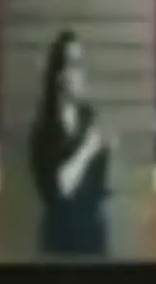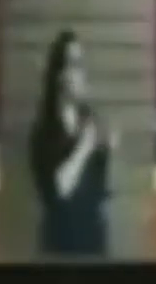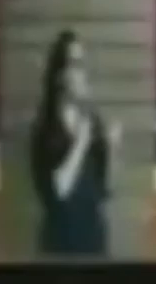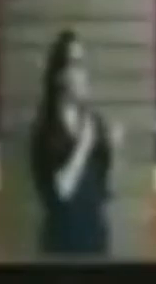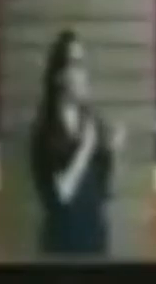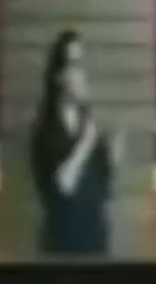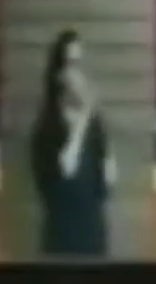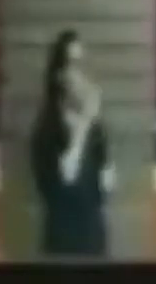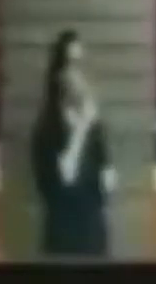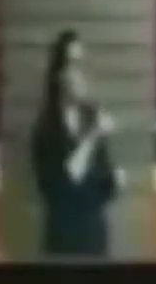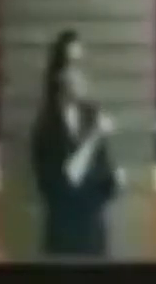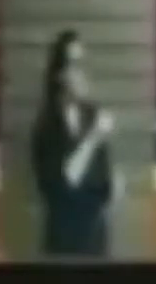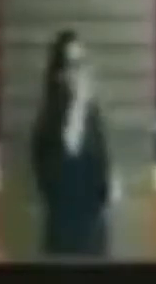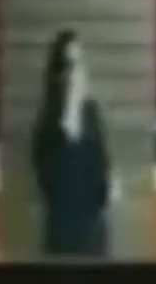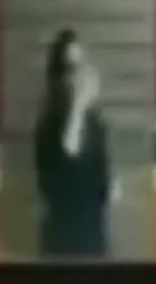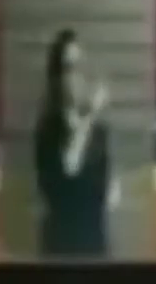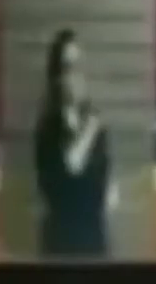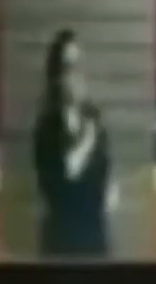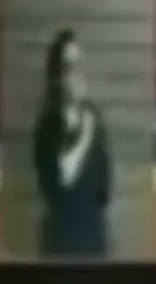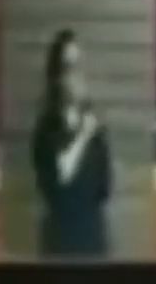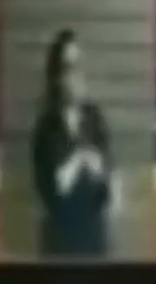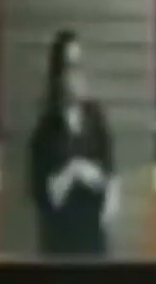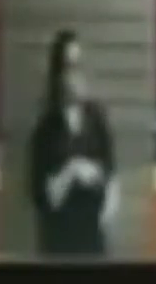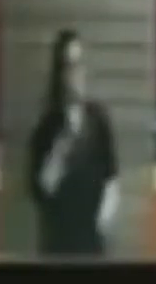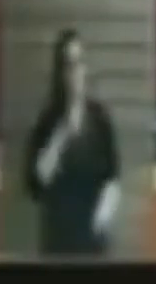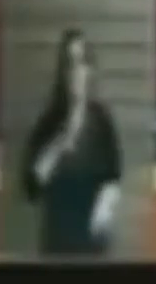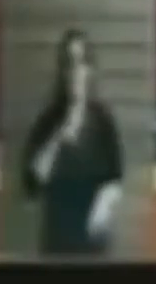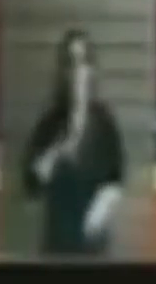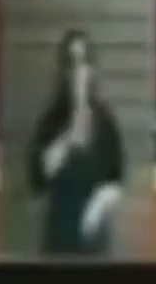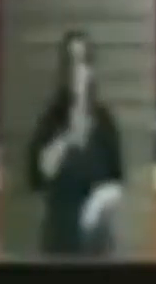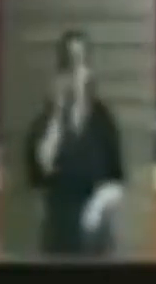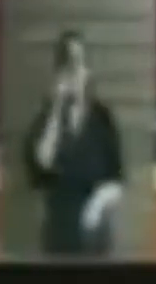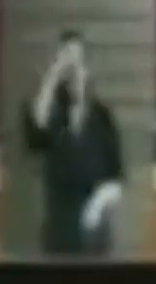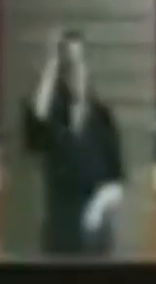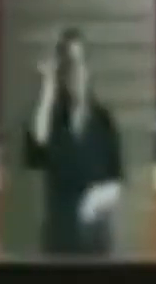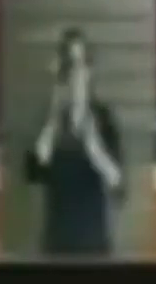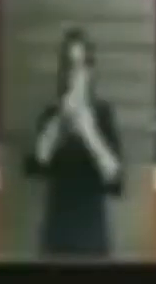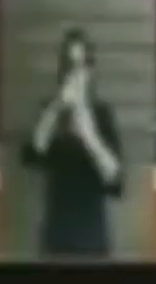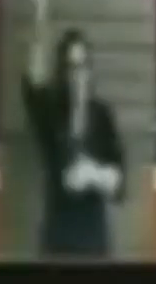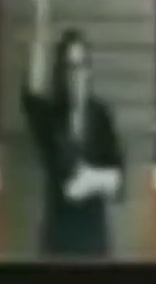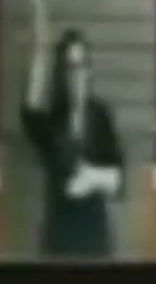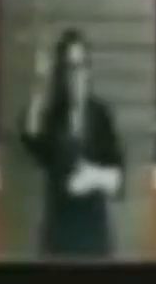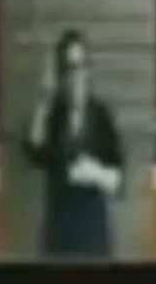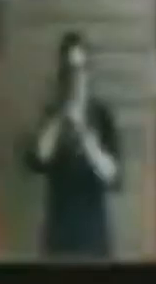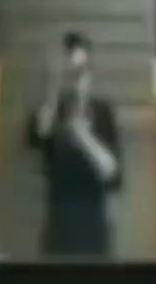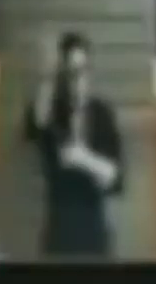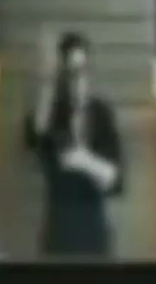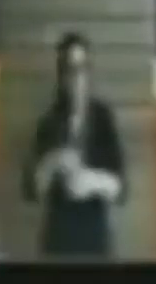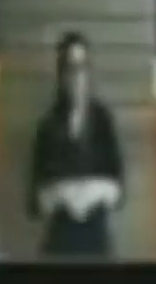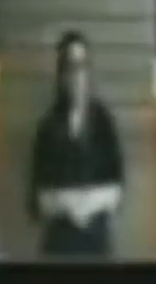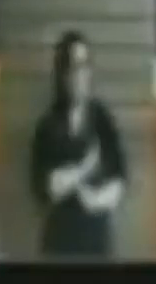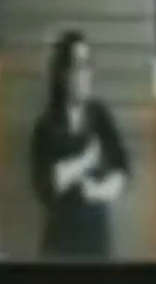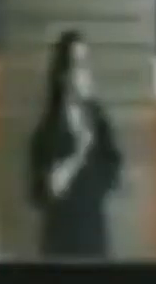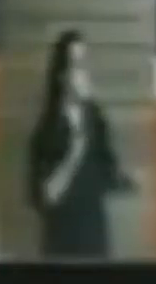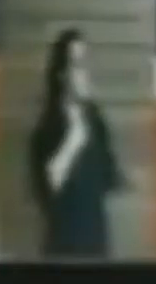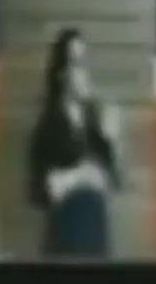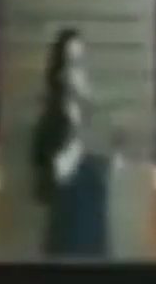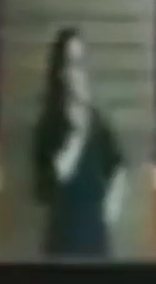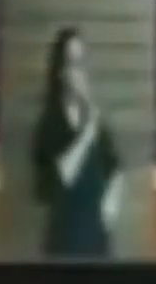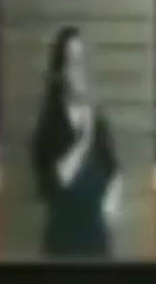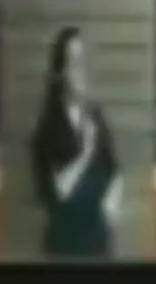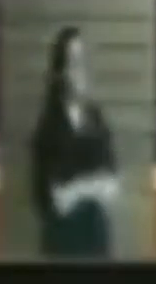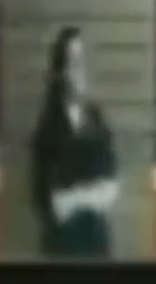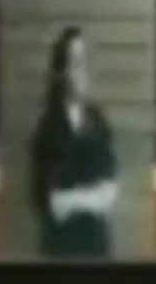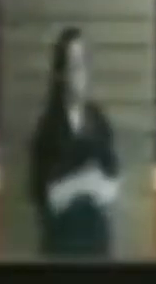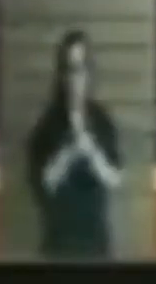usted otra vez, señora Beltrán Villalba, por favor, sí. La expulso del salón de plenos. Vaya saliendo. Se acabó. No, pues no me voy a ir porque desde luego se